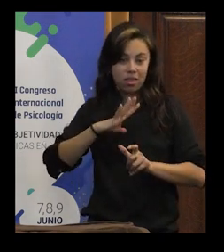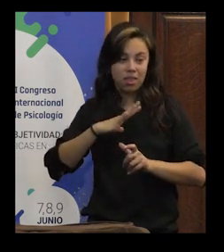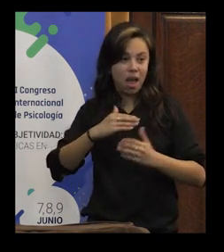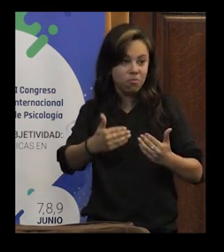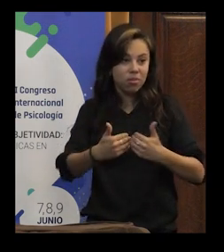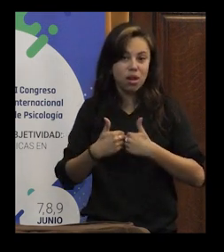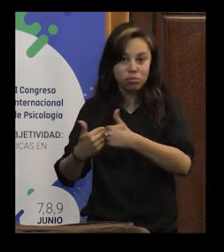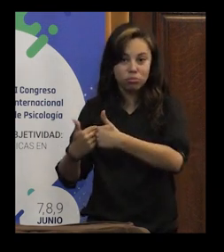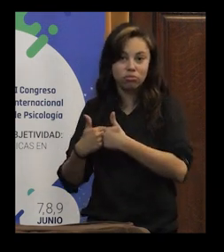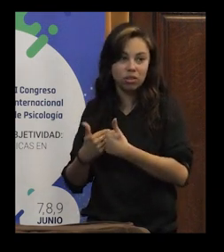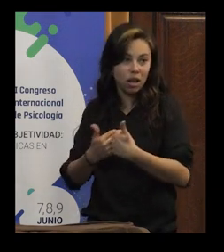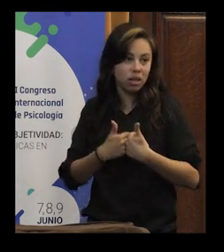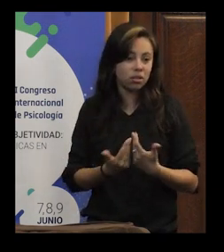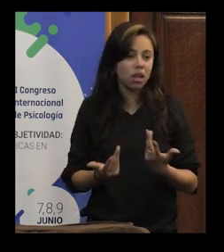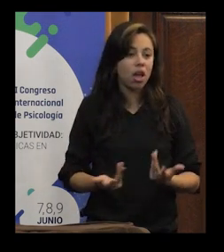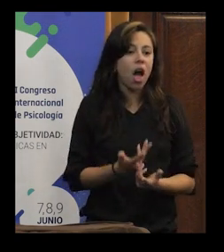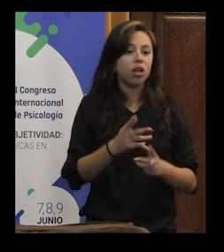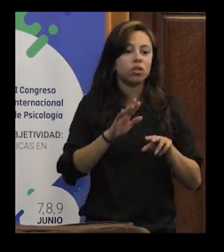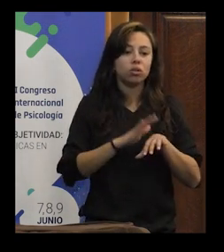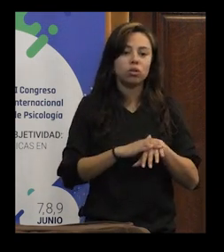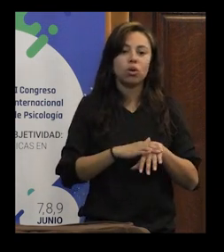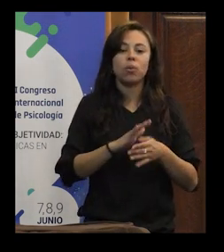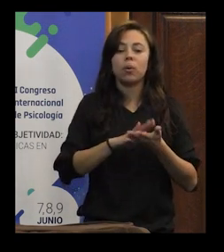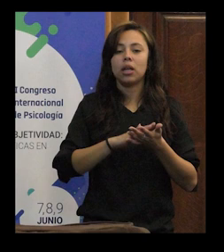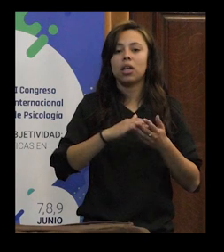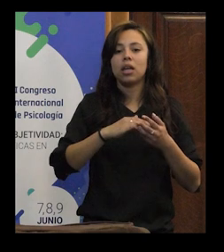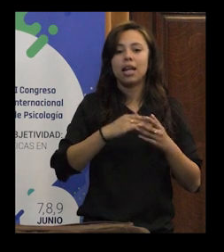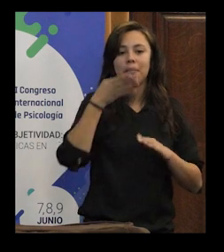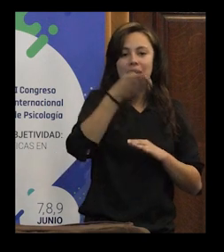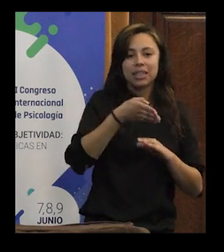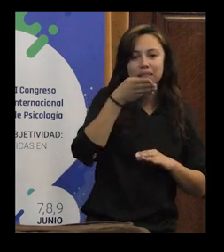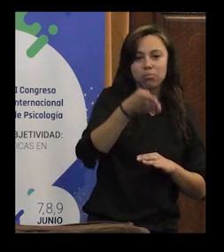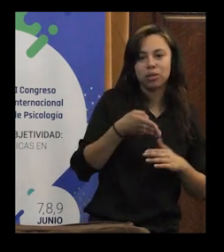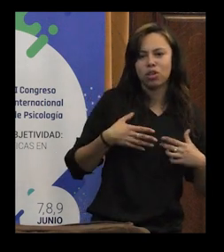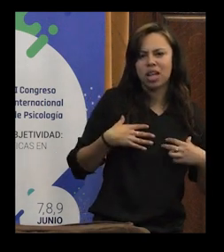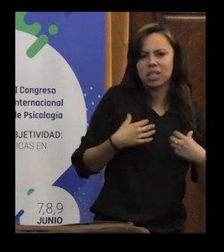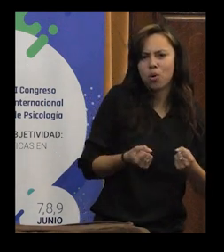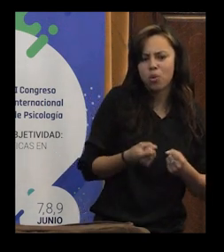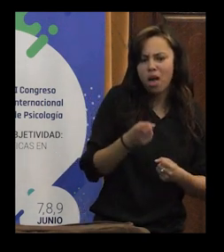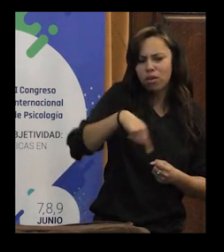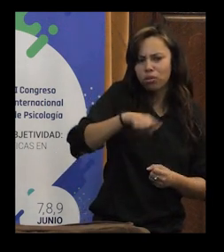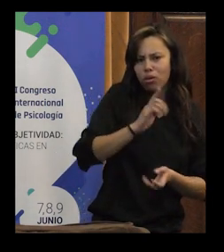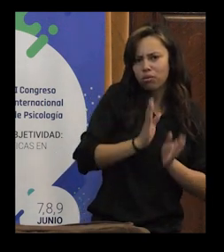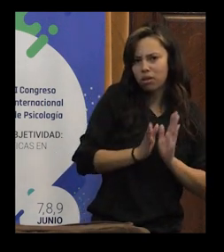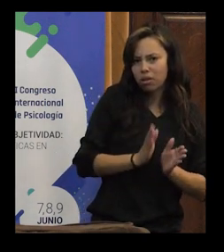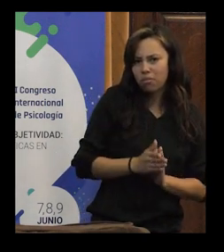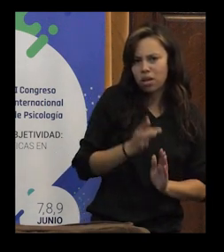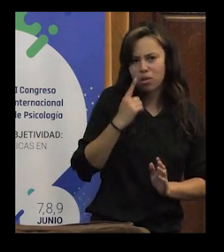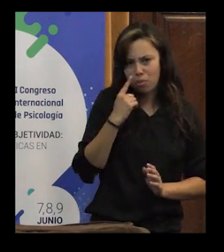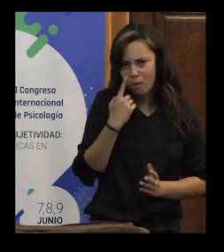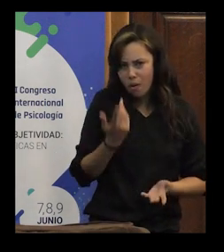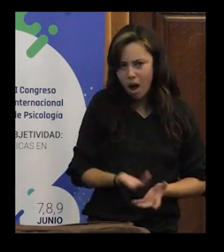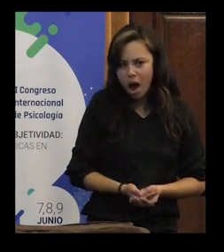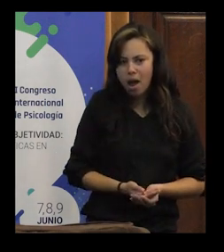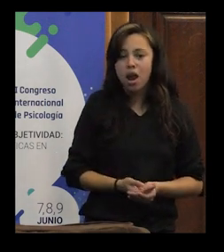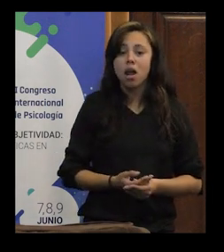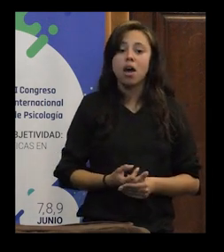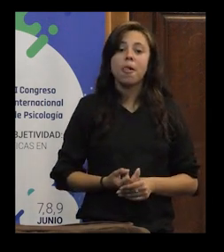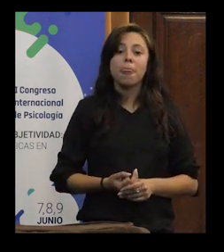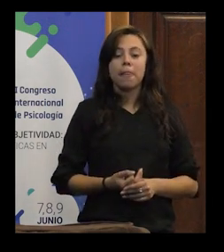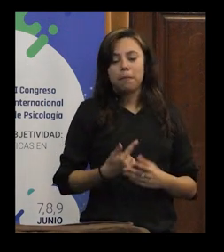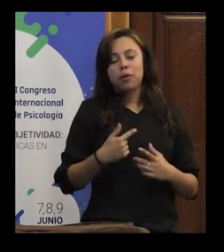la participación y la seguridad. Me atrevería a decir que estas cuestiones fueron